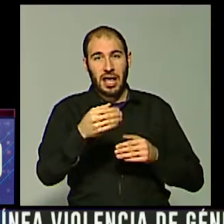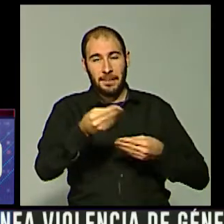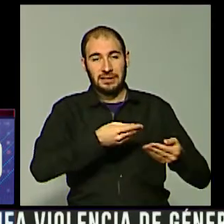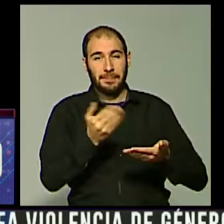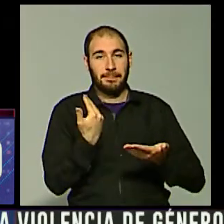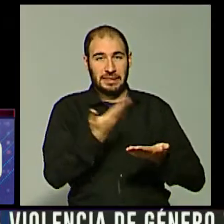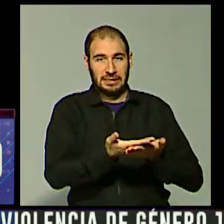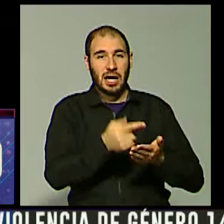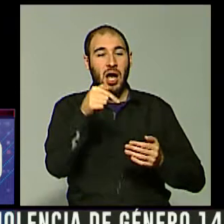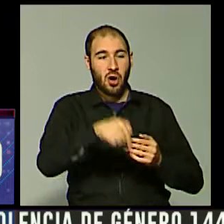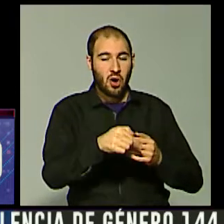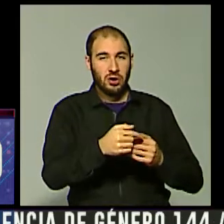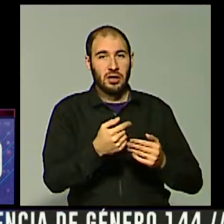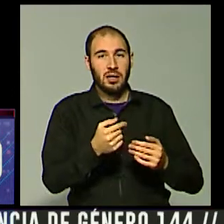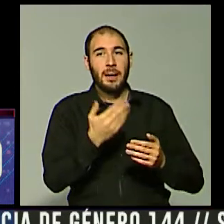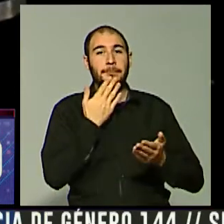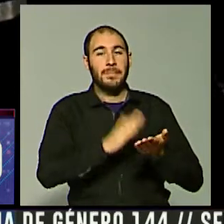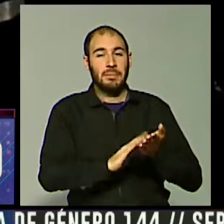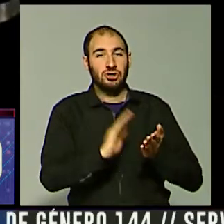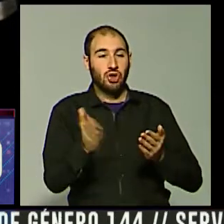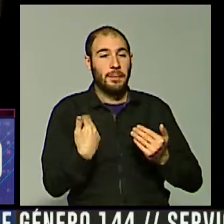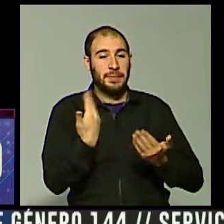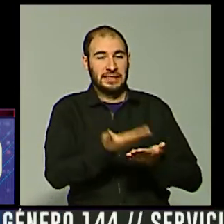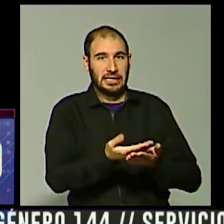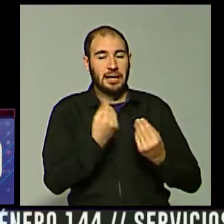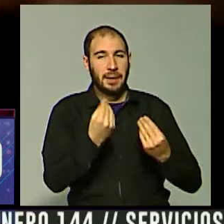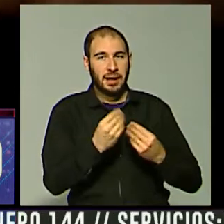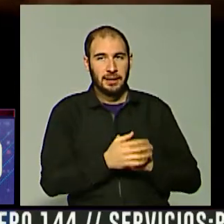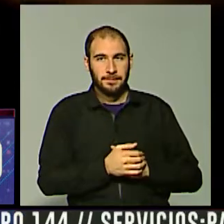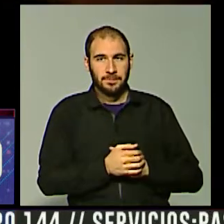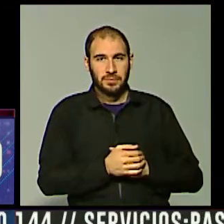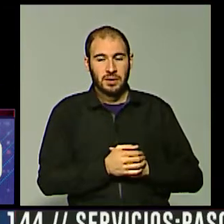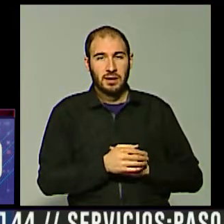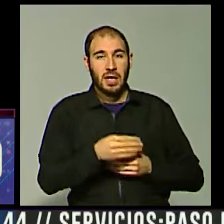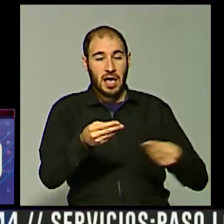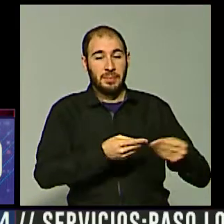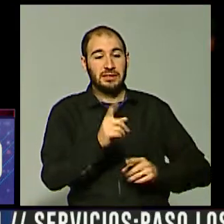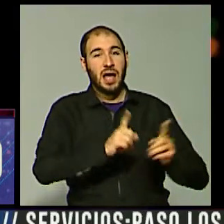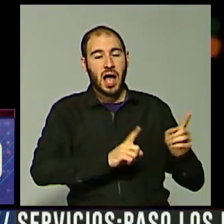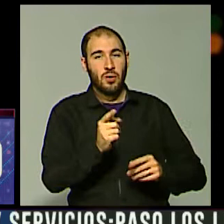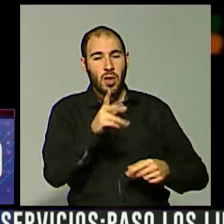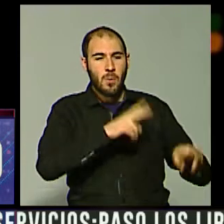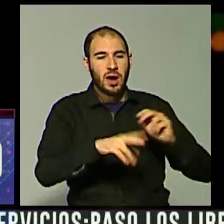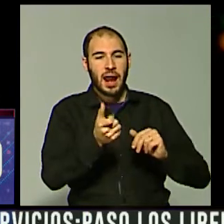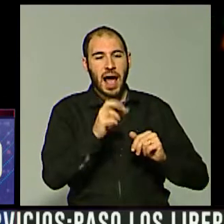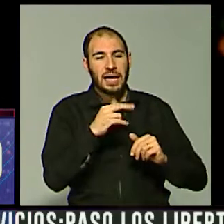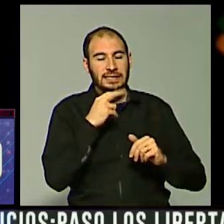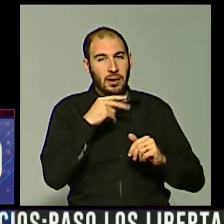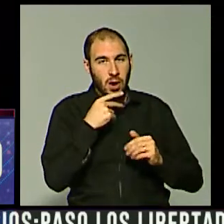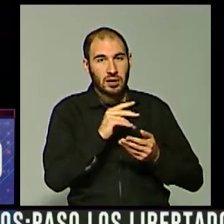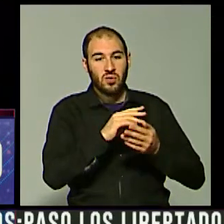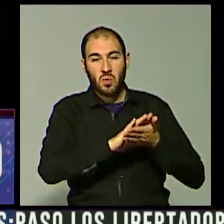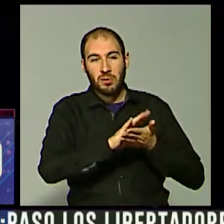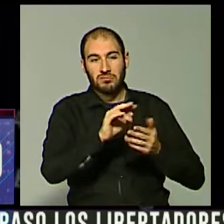presentado. Como lo decías, hoy tienen tiempo para presentar toda la documentación necesaria para hacer alguna de las empresas que se encarguen de buscar el Lara San Juan. No hay